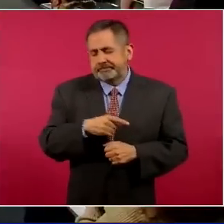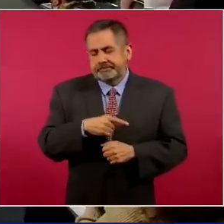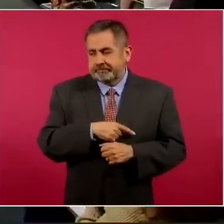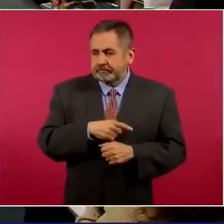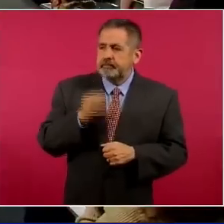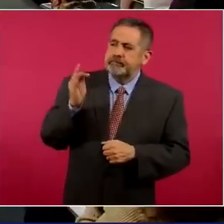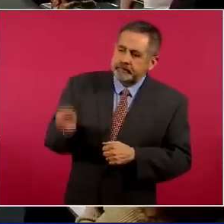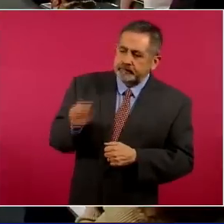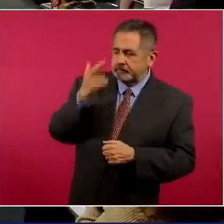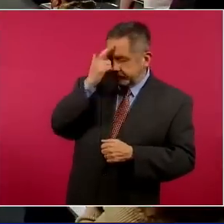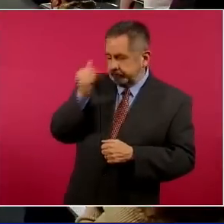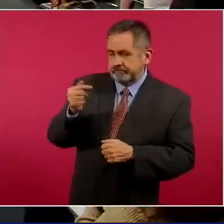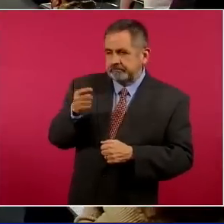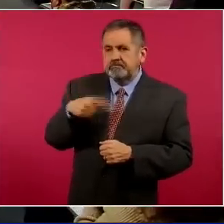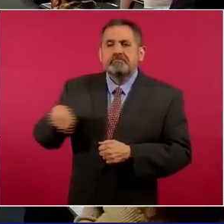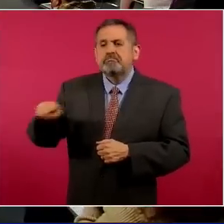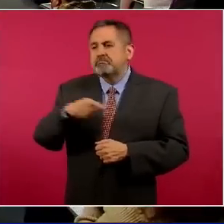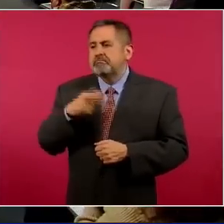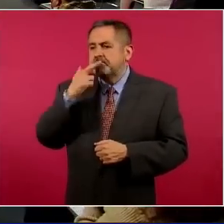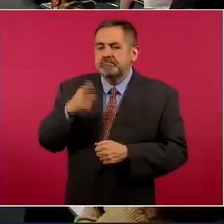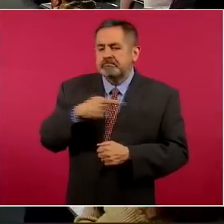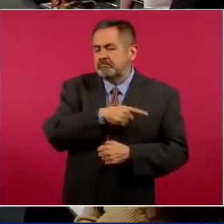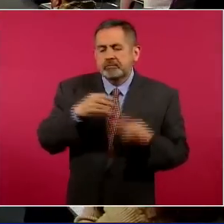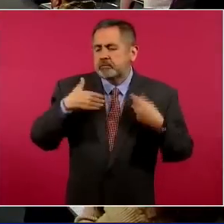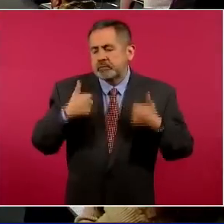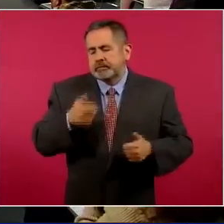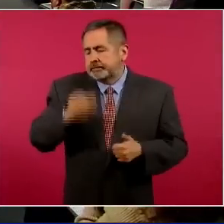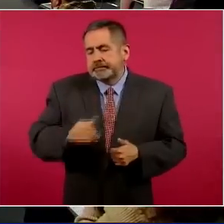acepten pues la nueva realidad.